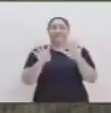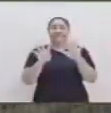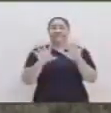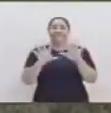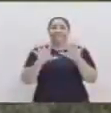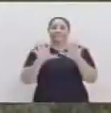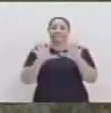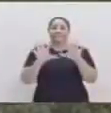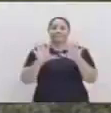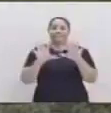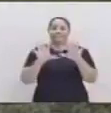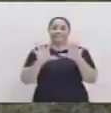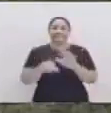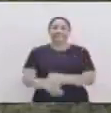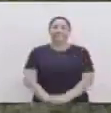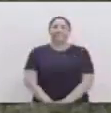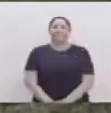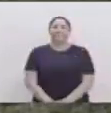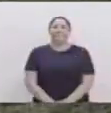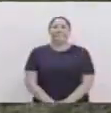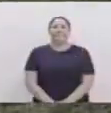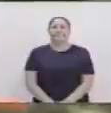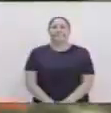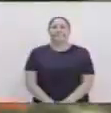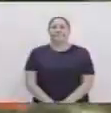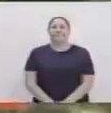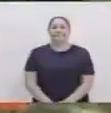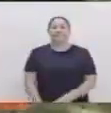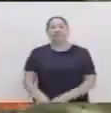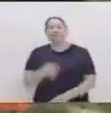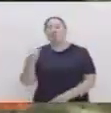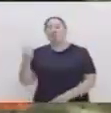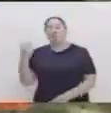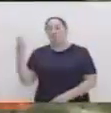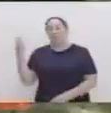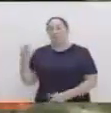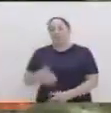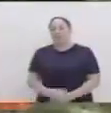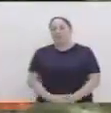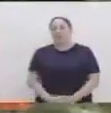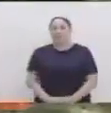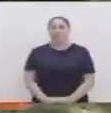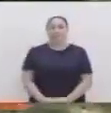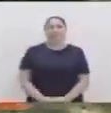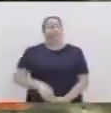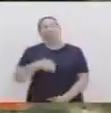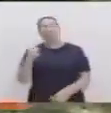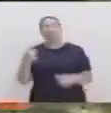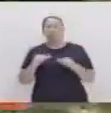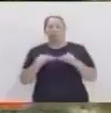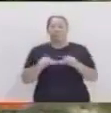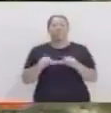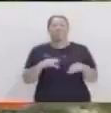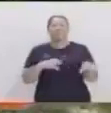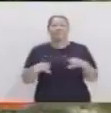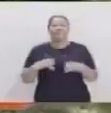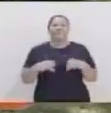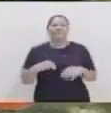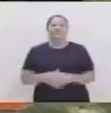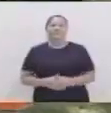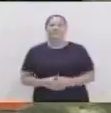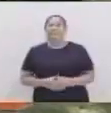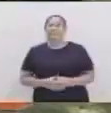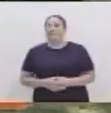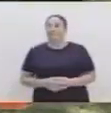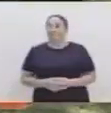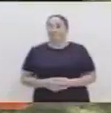9 y 10. Voy a la otra tarea. Siguiente actividad. Voy a estar